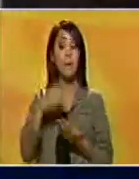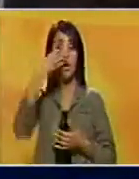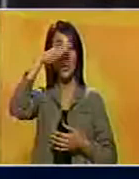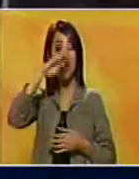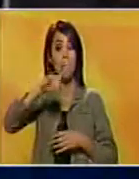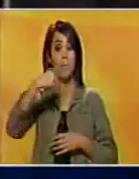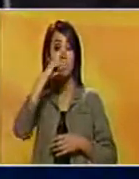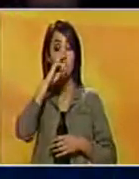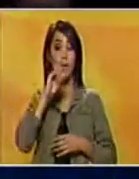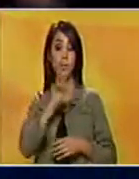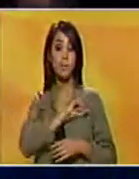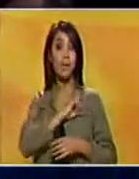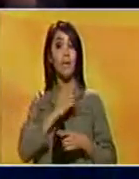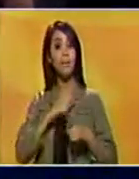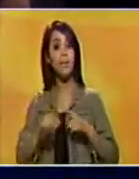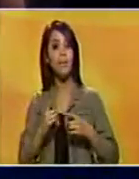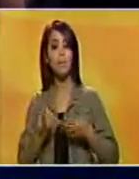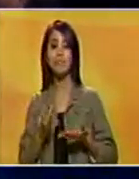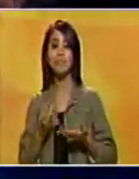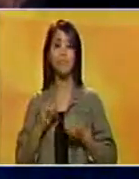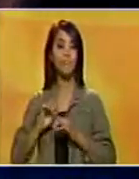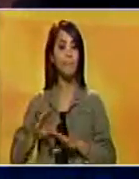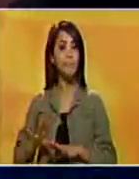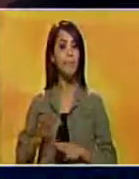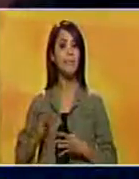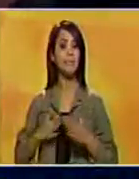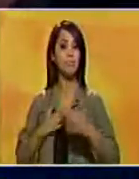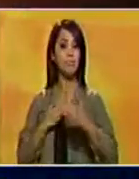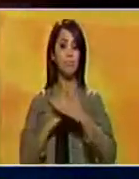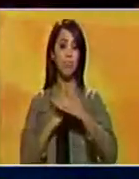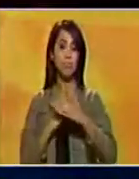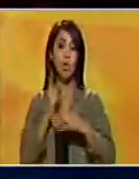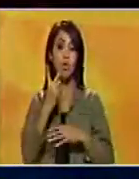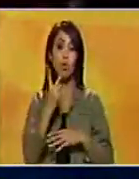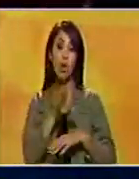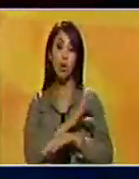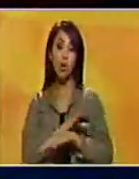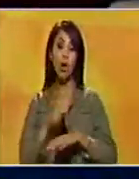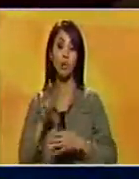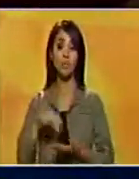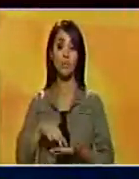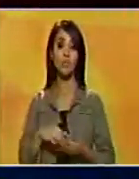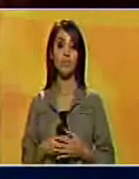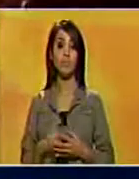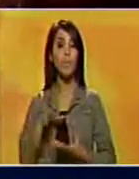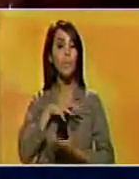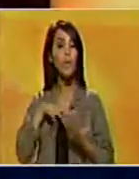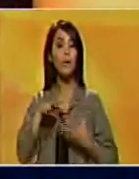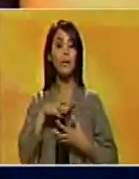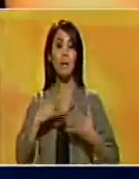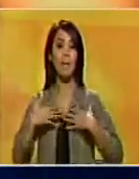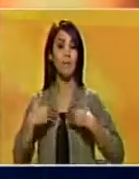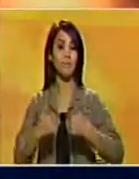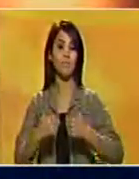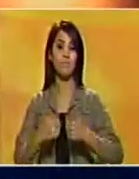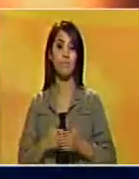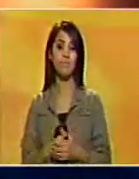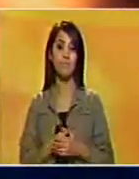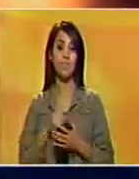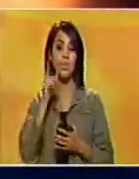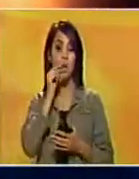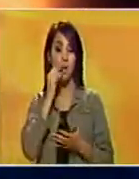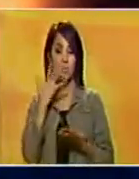2018, pero tuvo que cancelar hasta abril los dos conciertos que tenía previstos en la isla debido a problemas de salud. Manzanero se